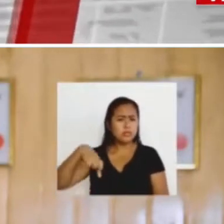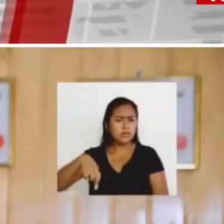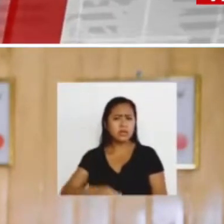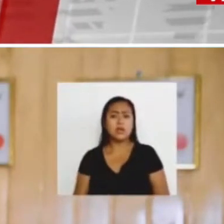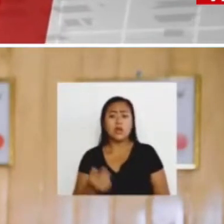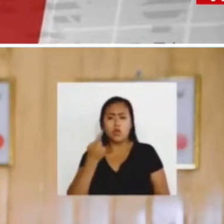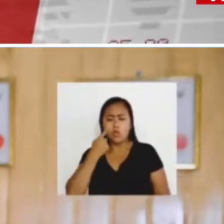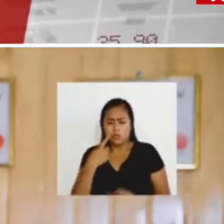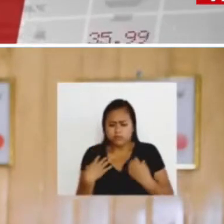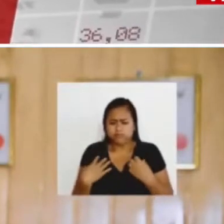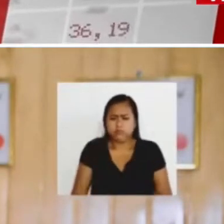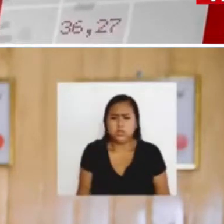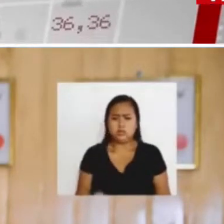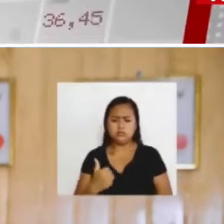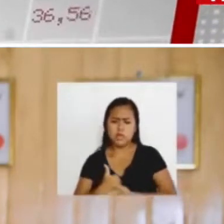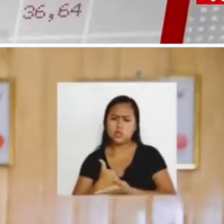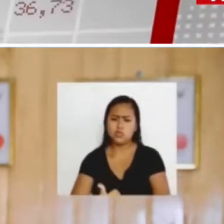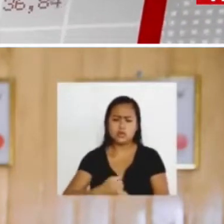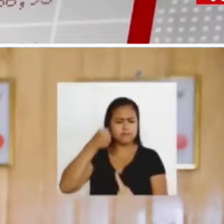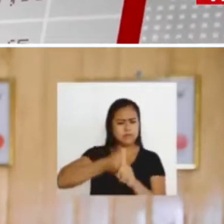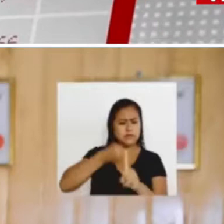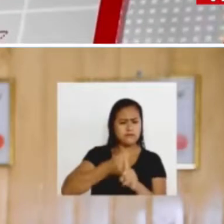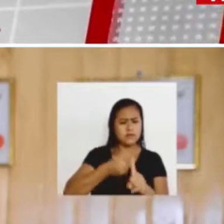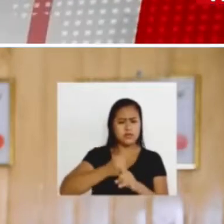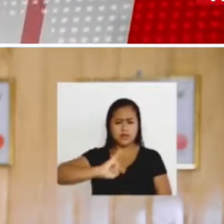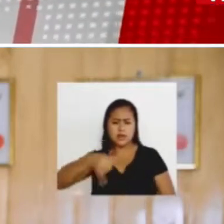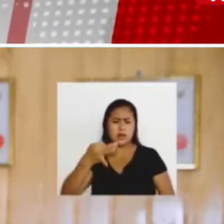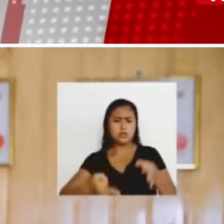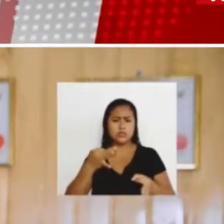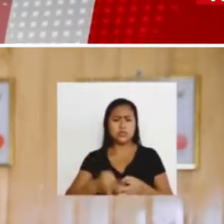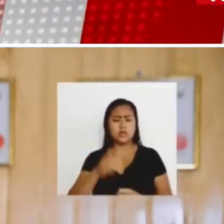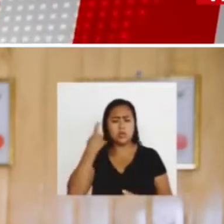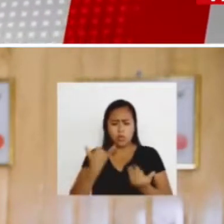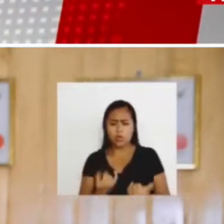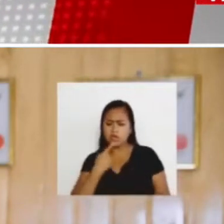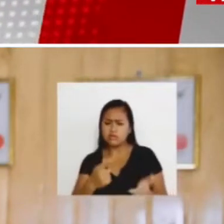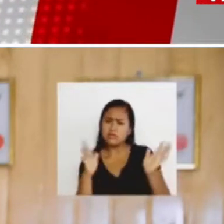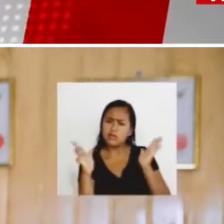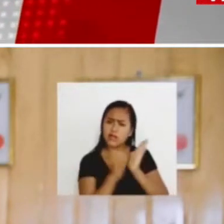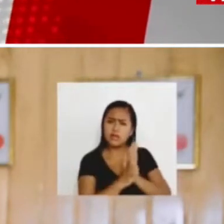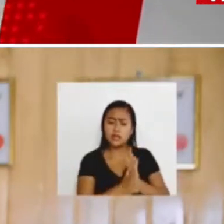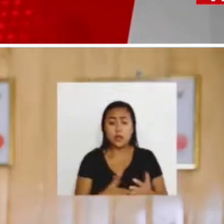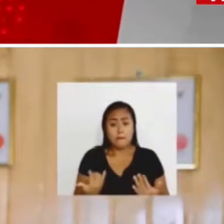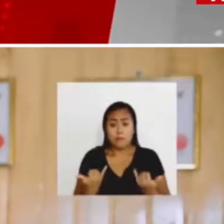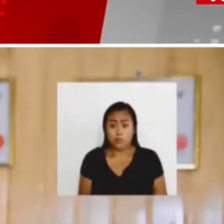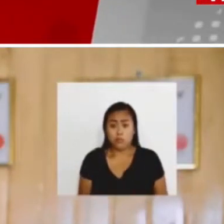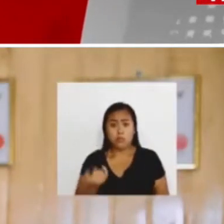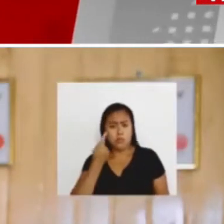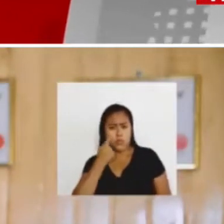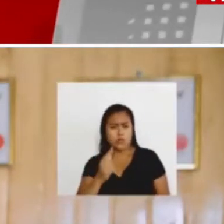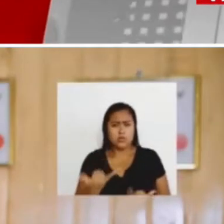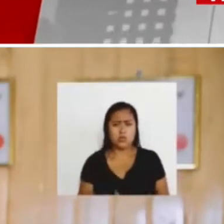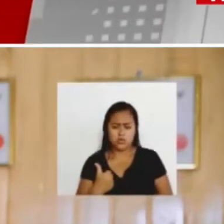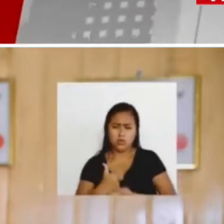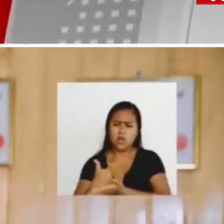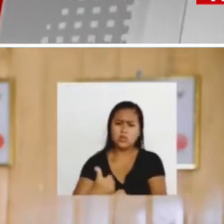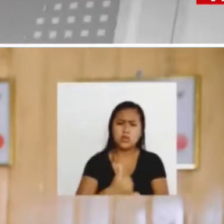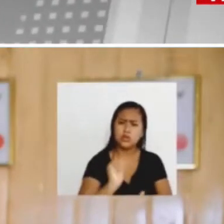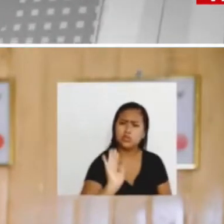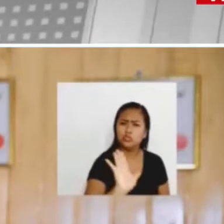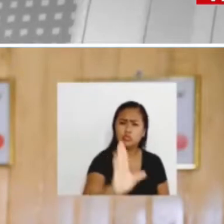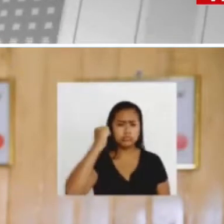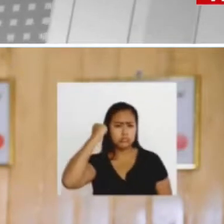que estamos en una situación muy, muy controversial. Cada vez que tocamos